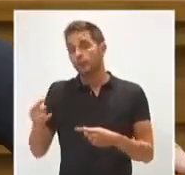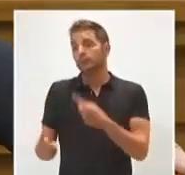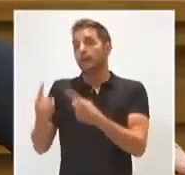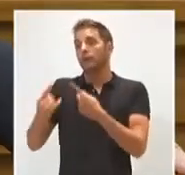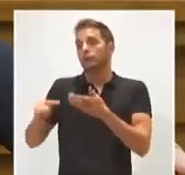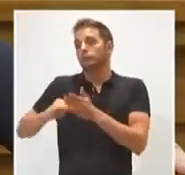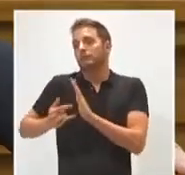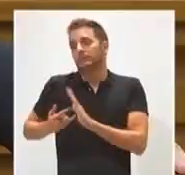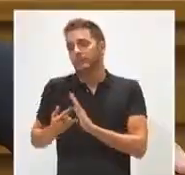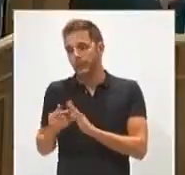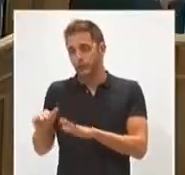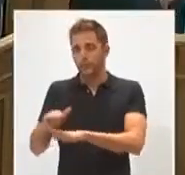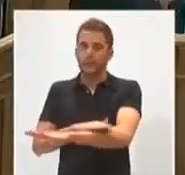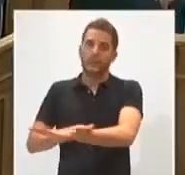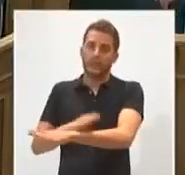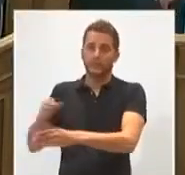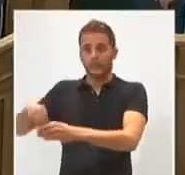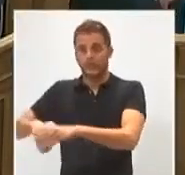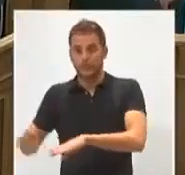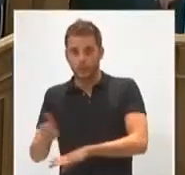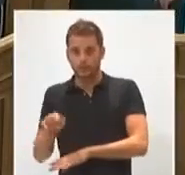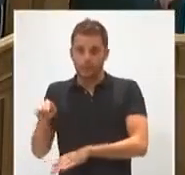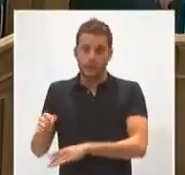del ministerio evidentemente